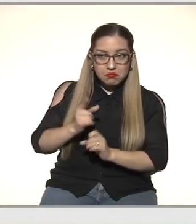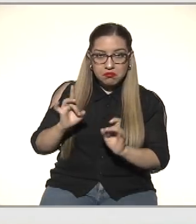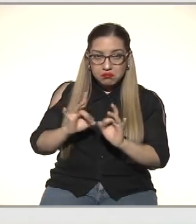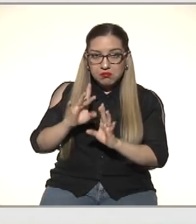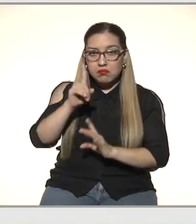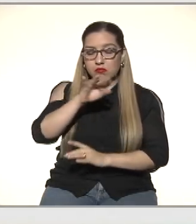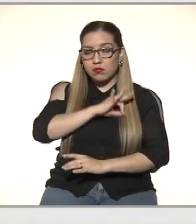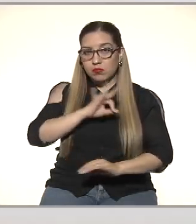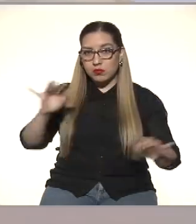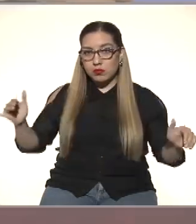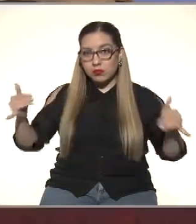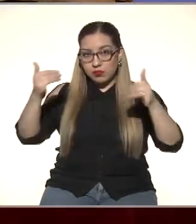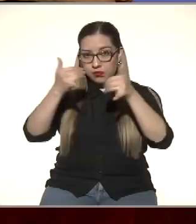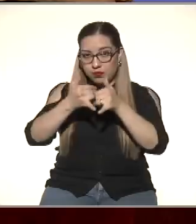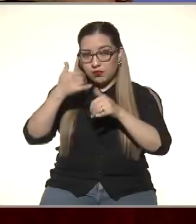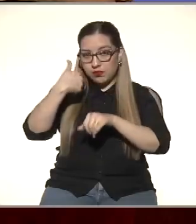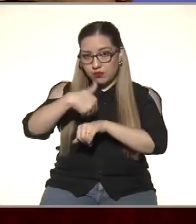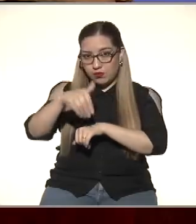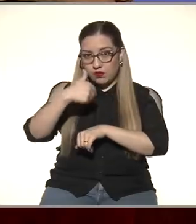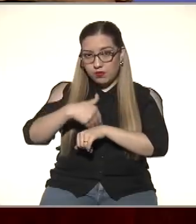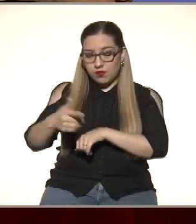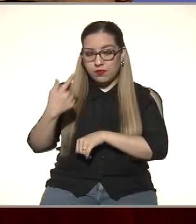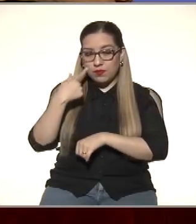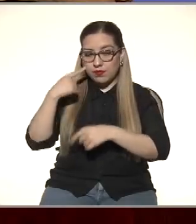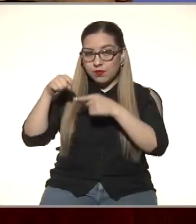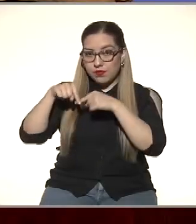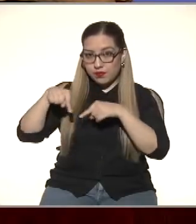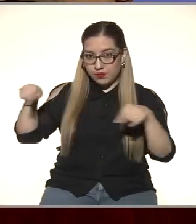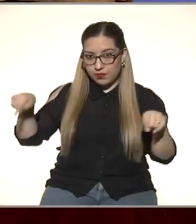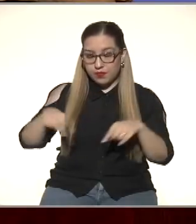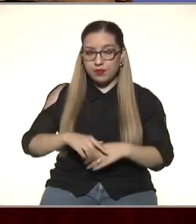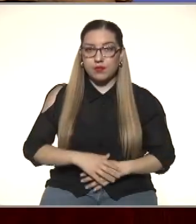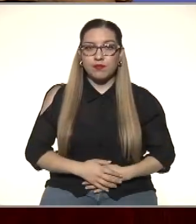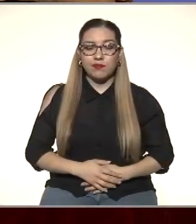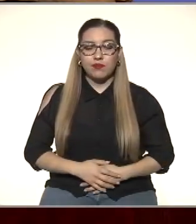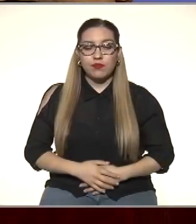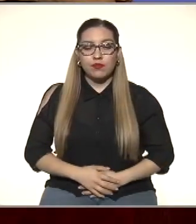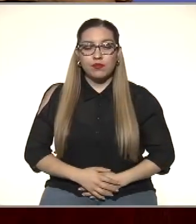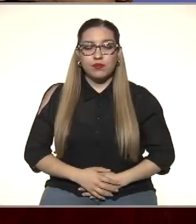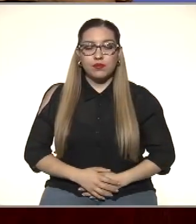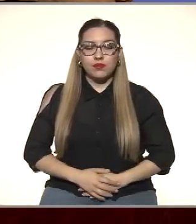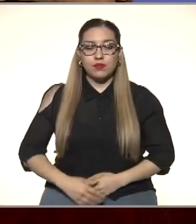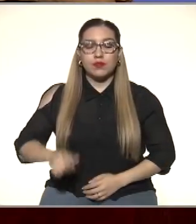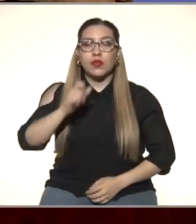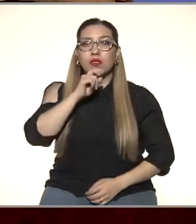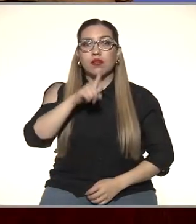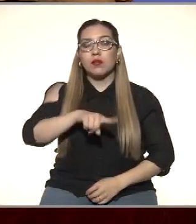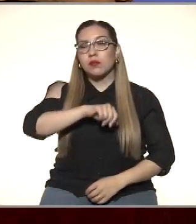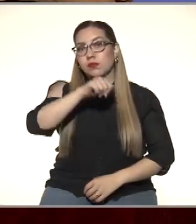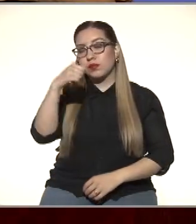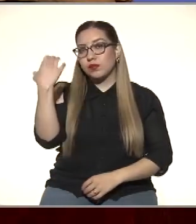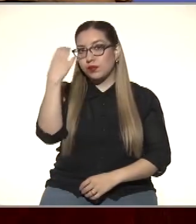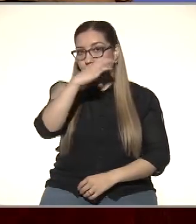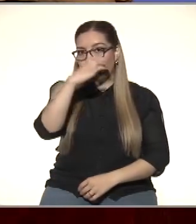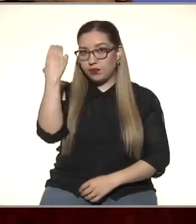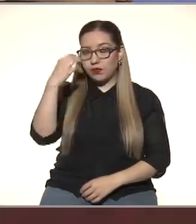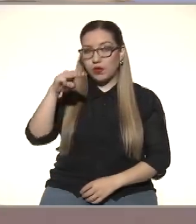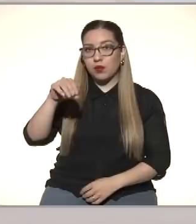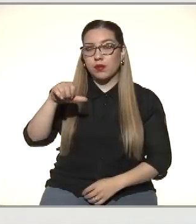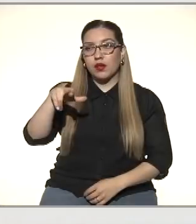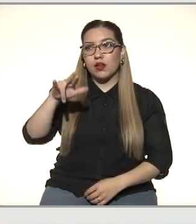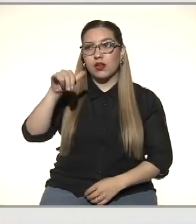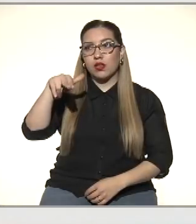López, se puede comunicar al teléfono que en este momento está apareciendo en su pantalla. La siguiente fotografía, Mariana Guzmán